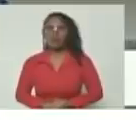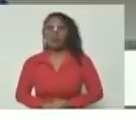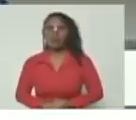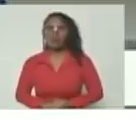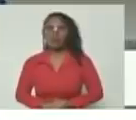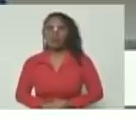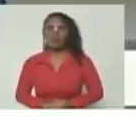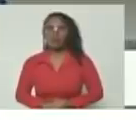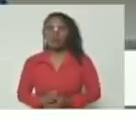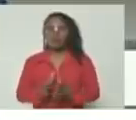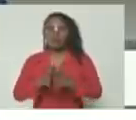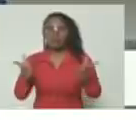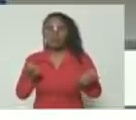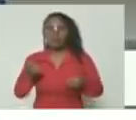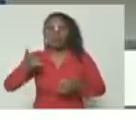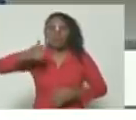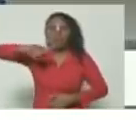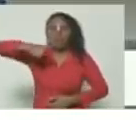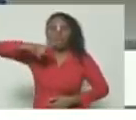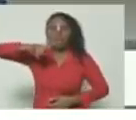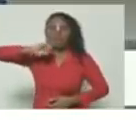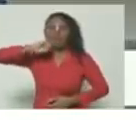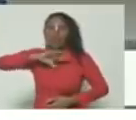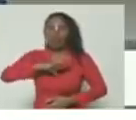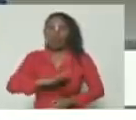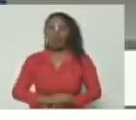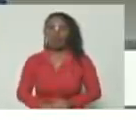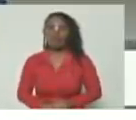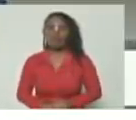Una gran manipulación histórica.